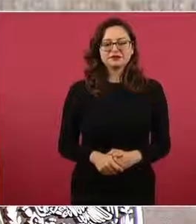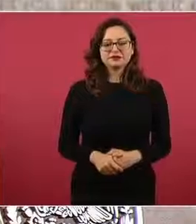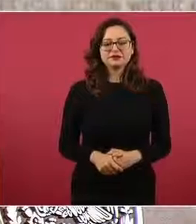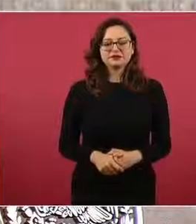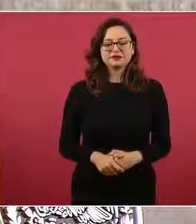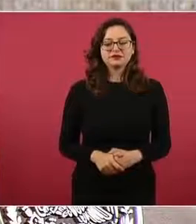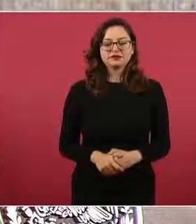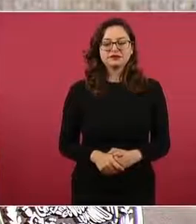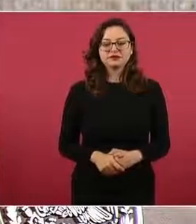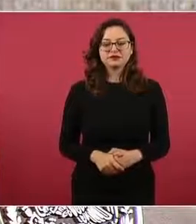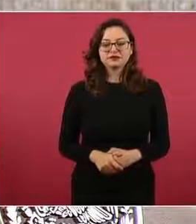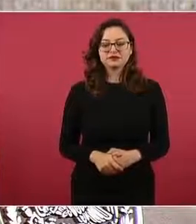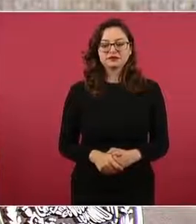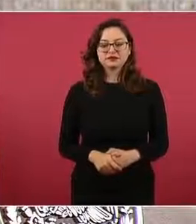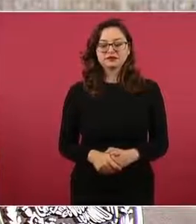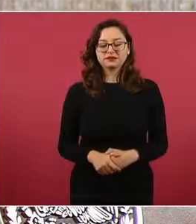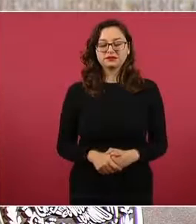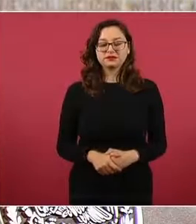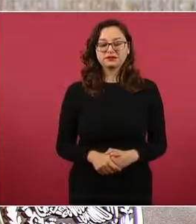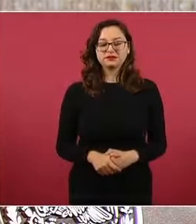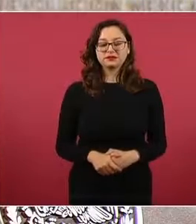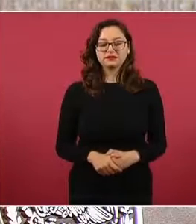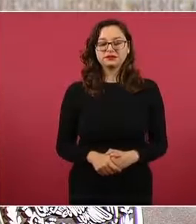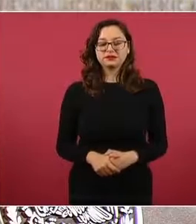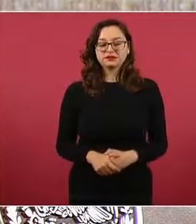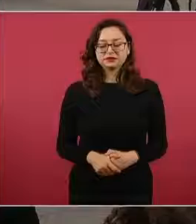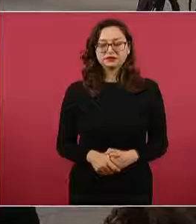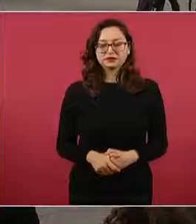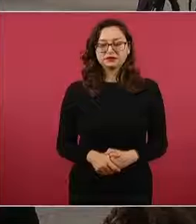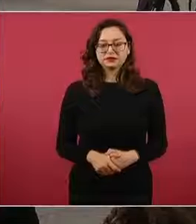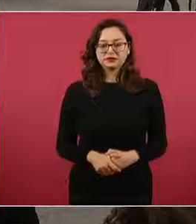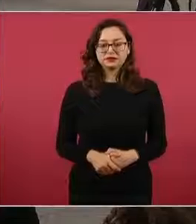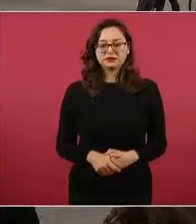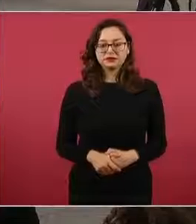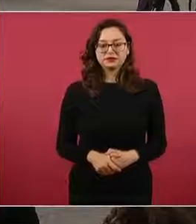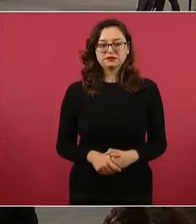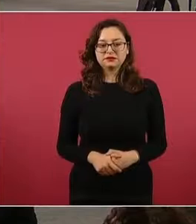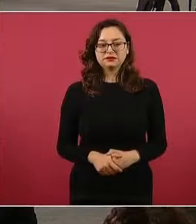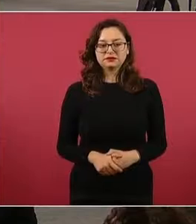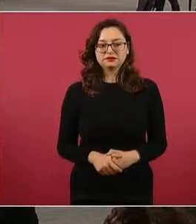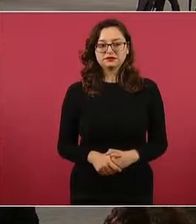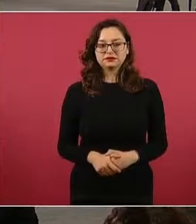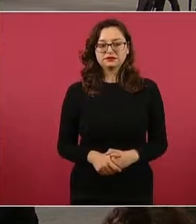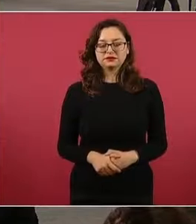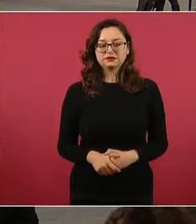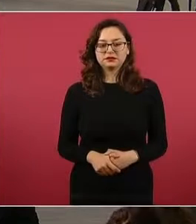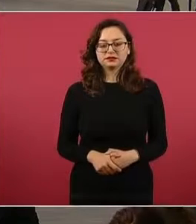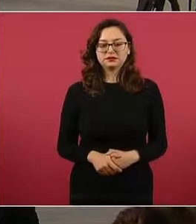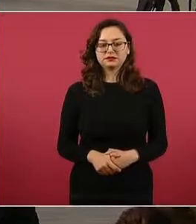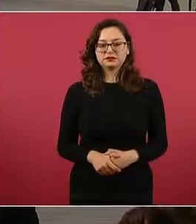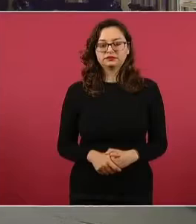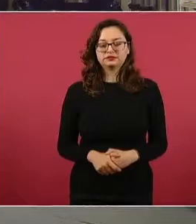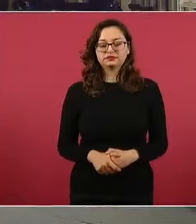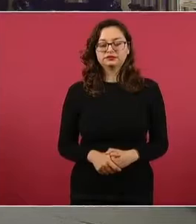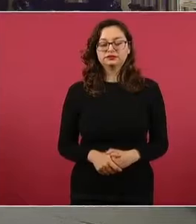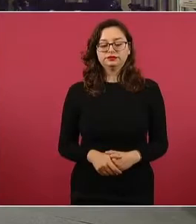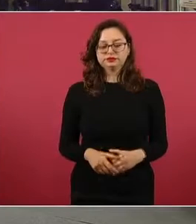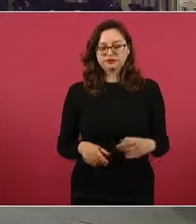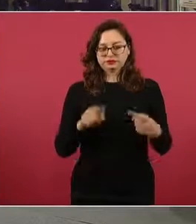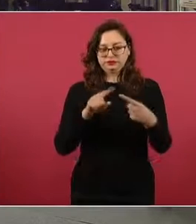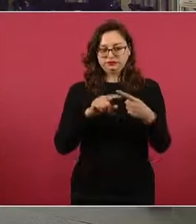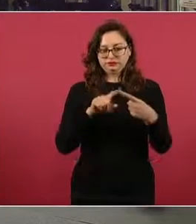Y es muy importante el dato, a ver si no lo tienen sobre inversión extranjera